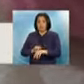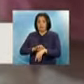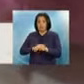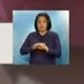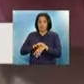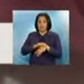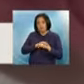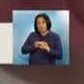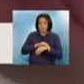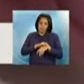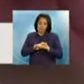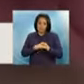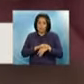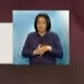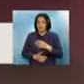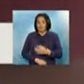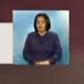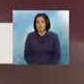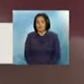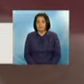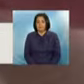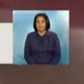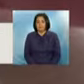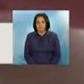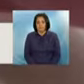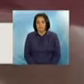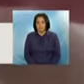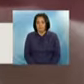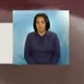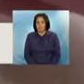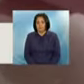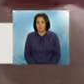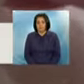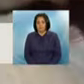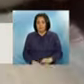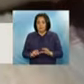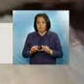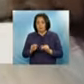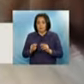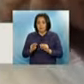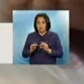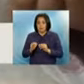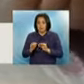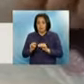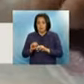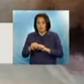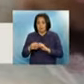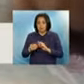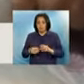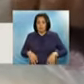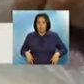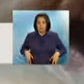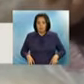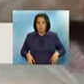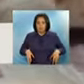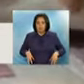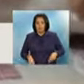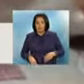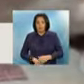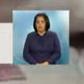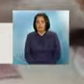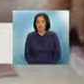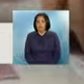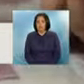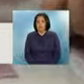circulitos en las patitas. También masaje. ¿Listo? Masajitos en los muslos. La planta de la mano,